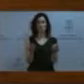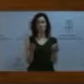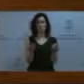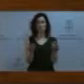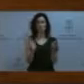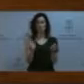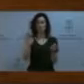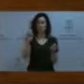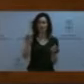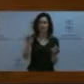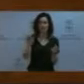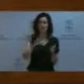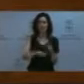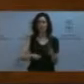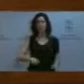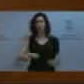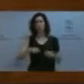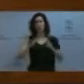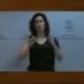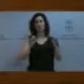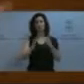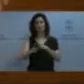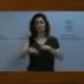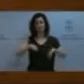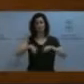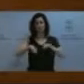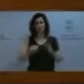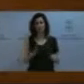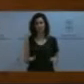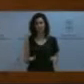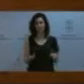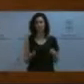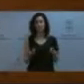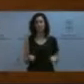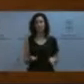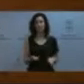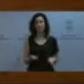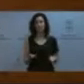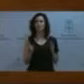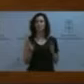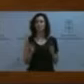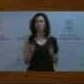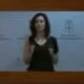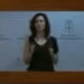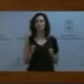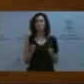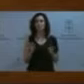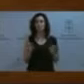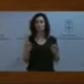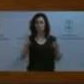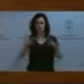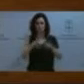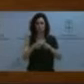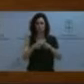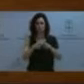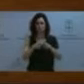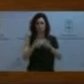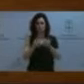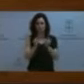población y mejor comunicada está. Y, sin embargo, tiene menos municipios en esa zona y cuentan con